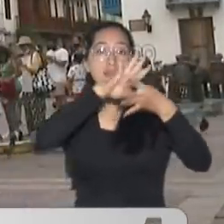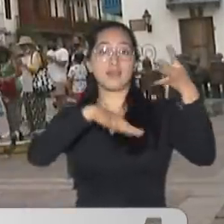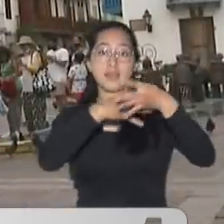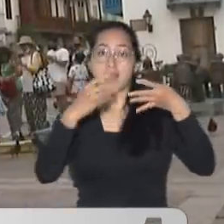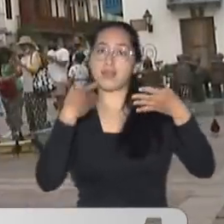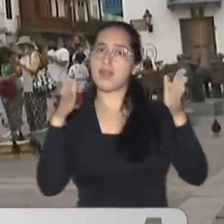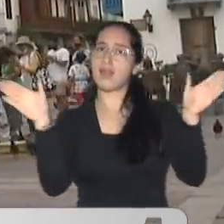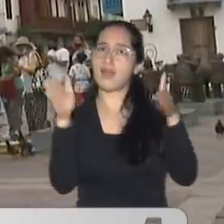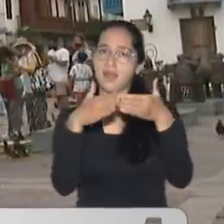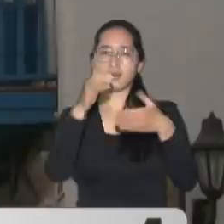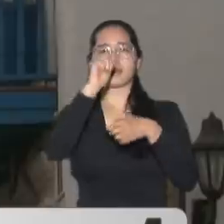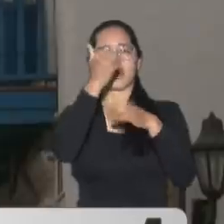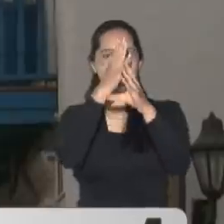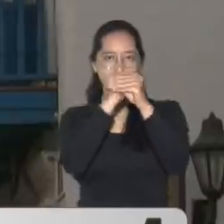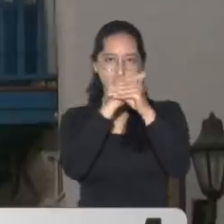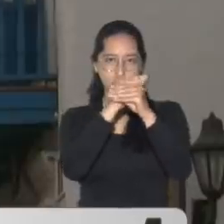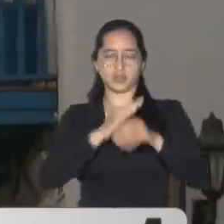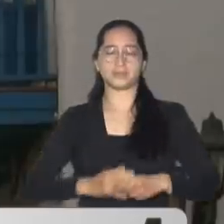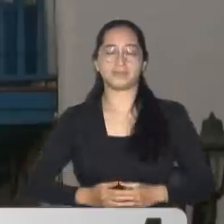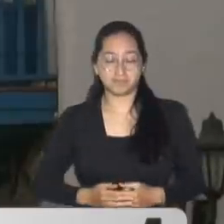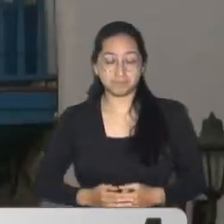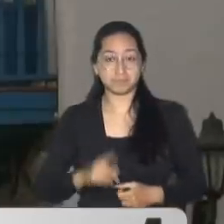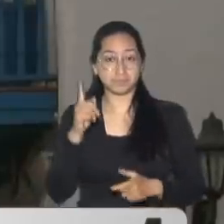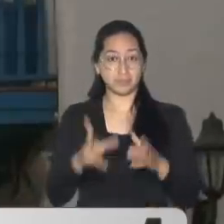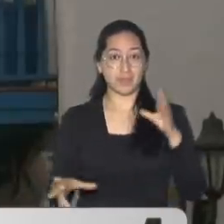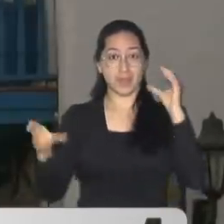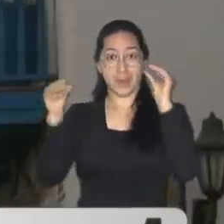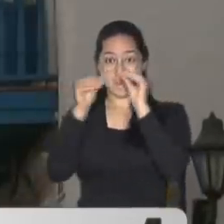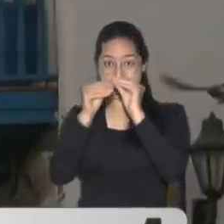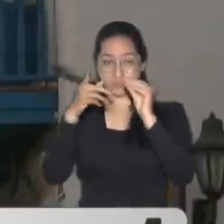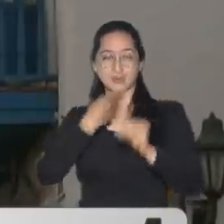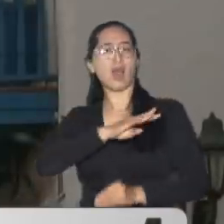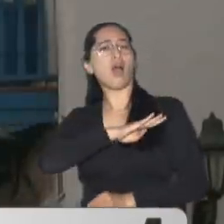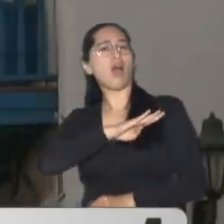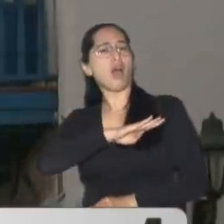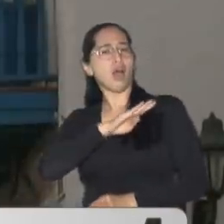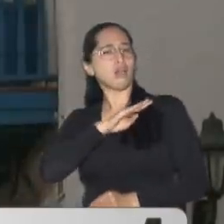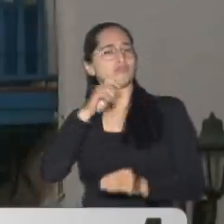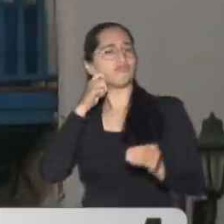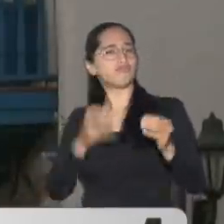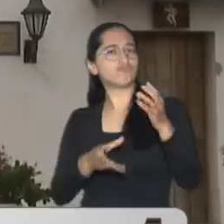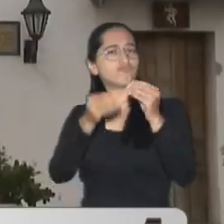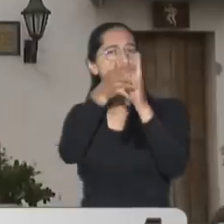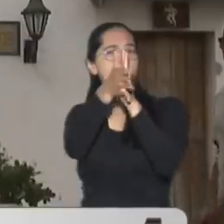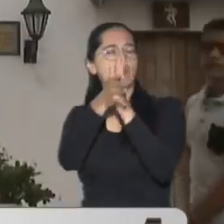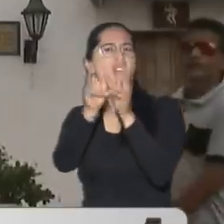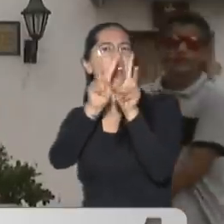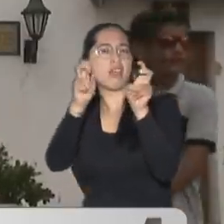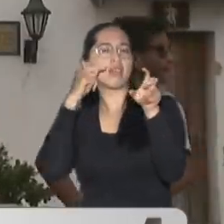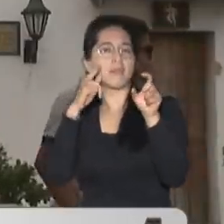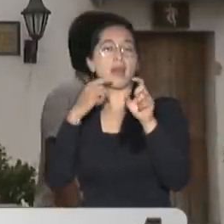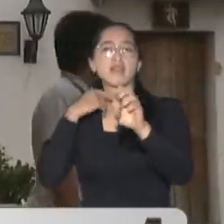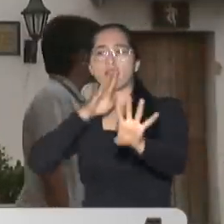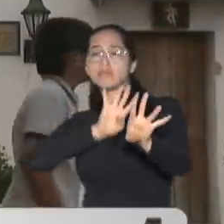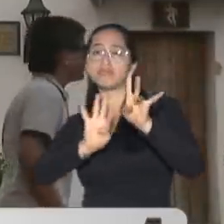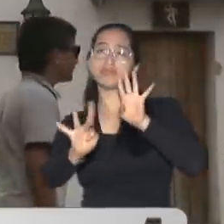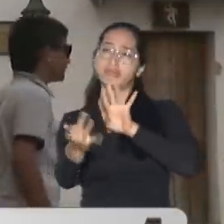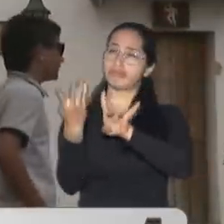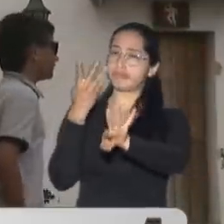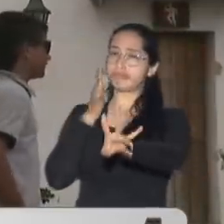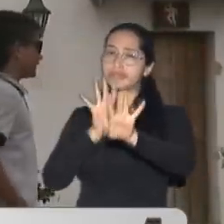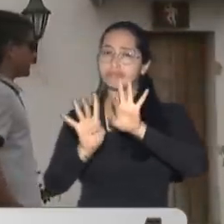noche. Frente a estas medidas, el mandatario local ha manifestado para ayudar a la movilización de personas se